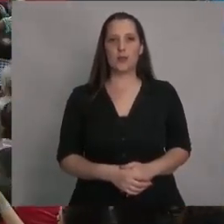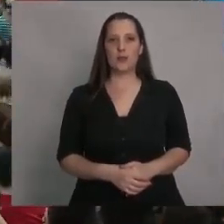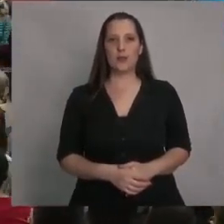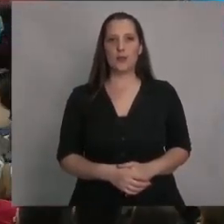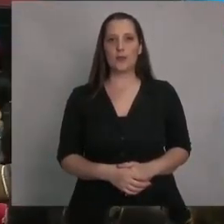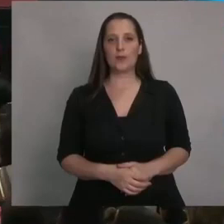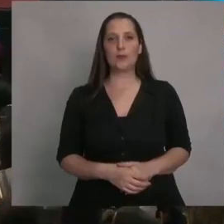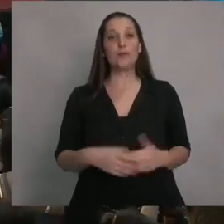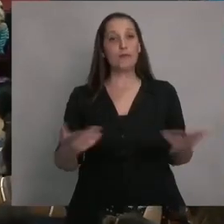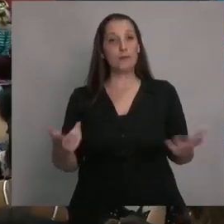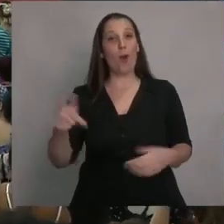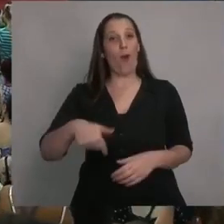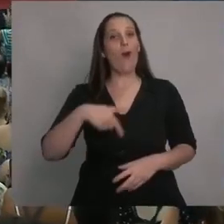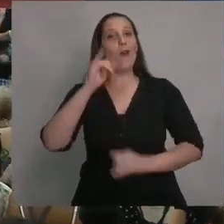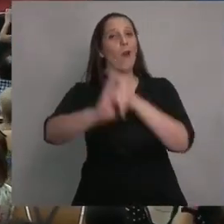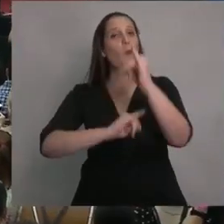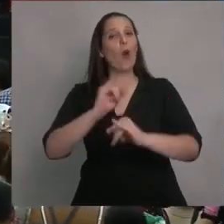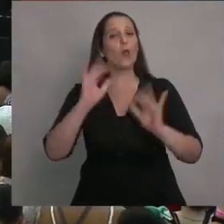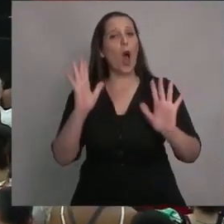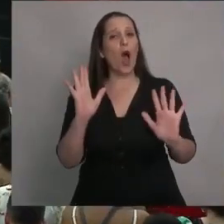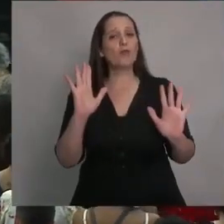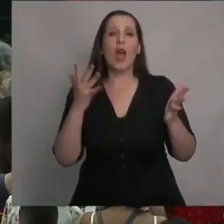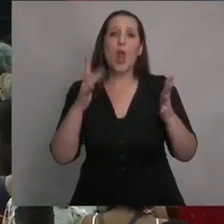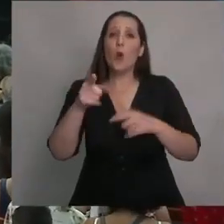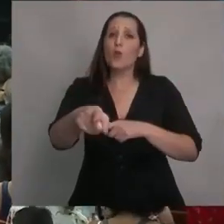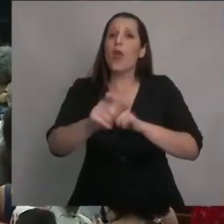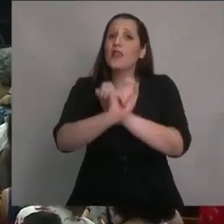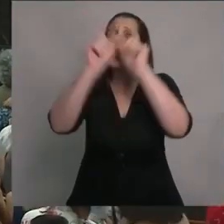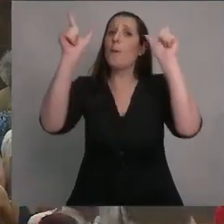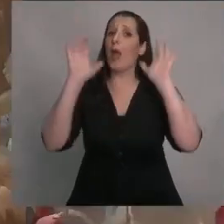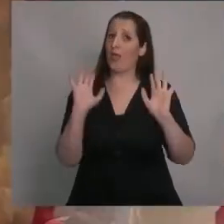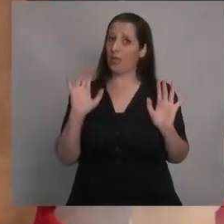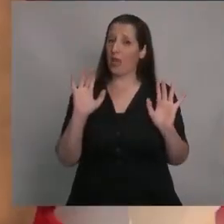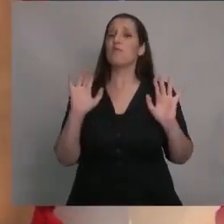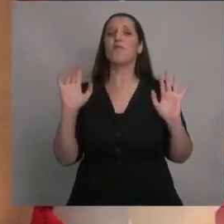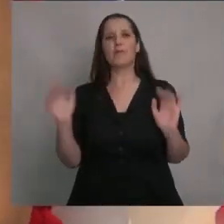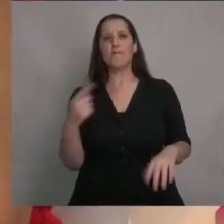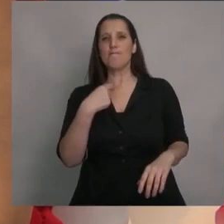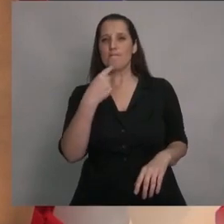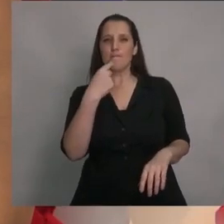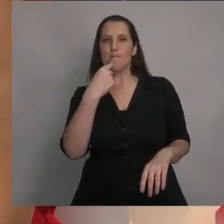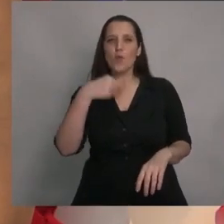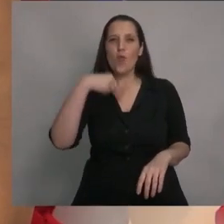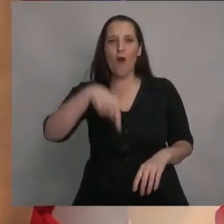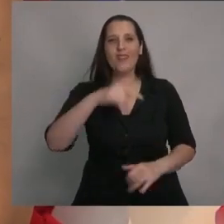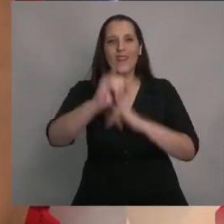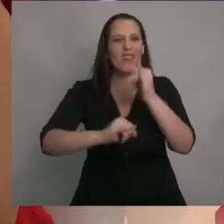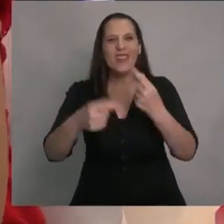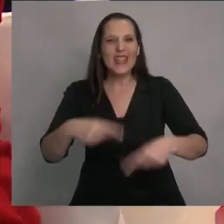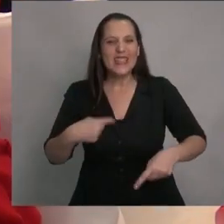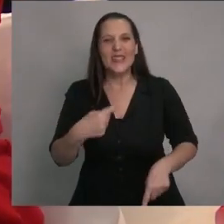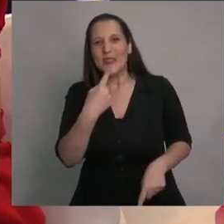Entonces, lo que traigo hoy para contar es un mensaje que puede sorprenderles. He dudado al decidir esta presentación hasta que